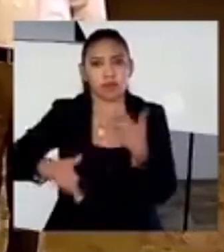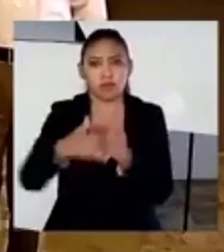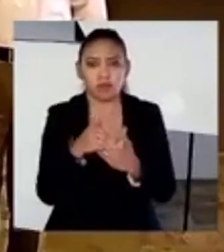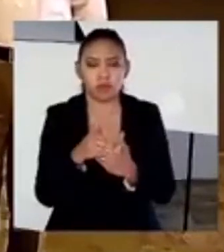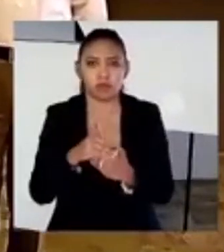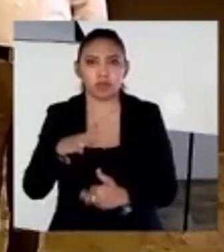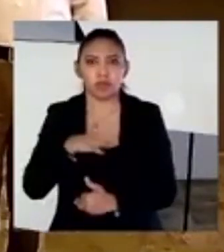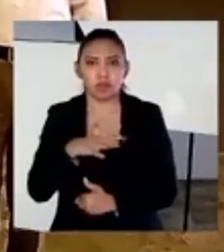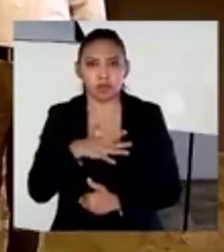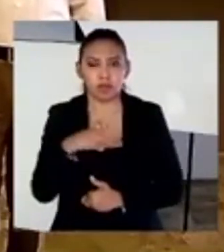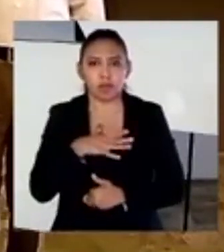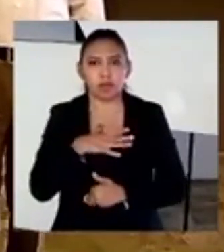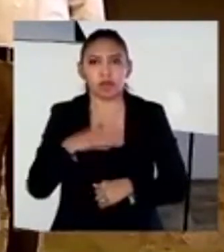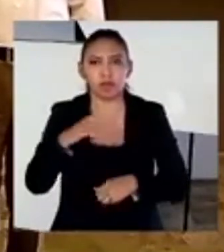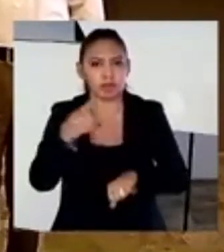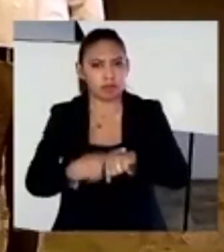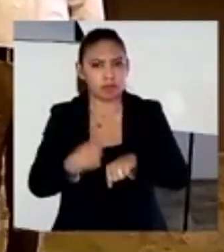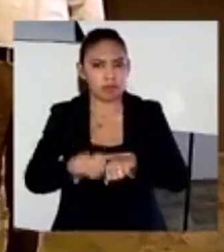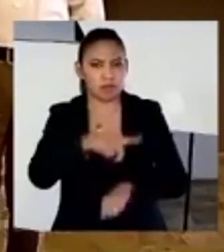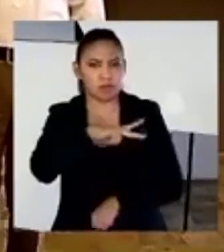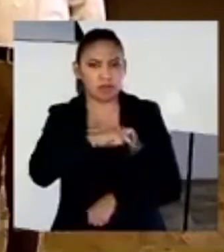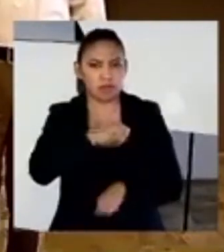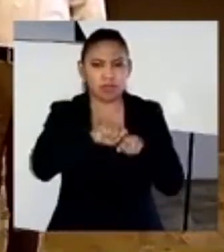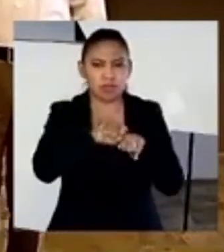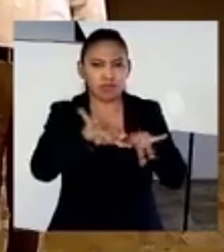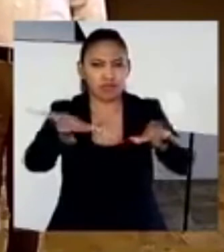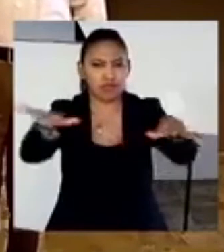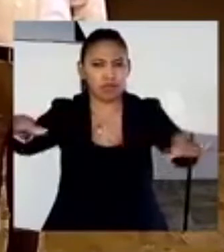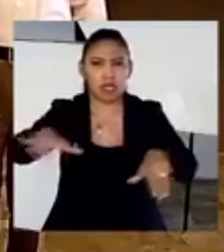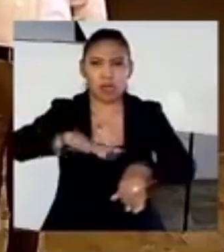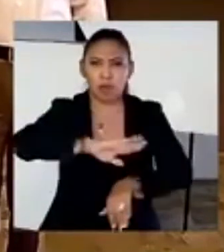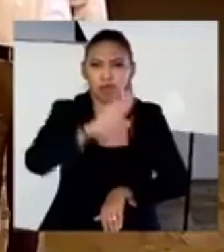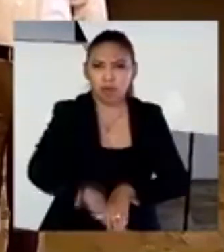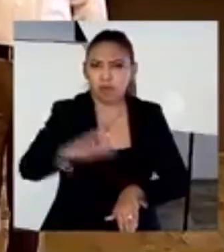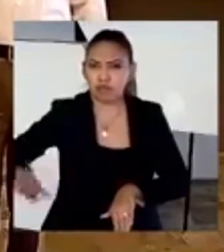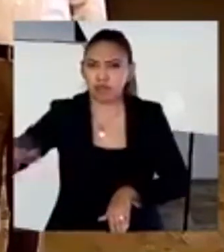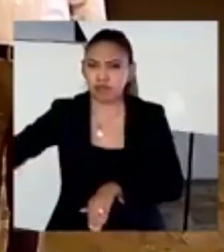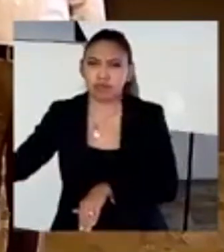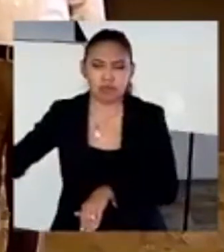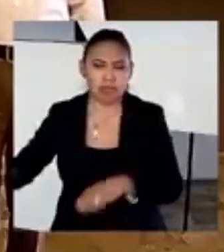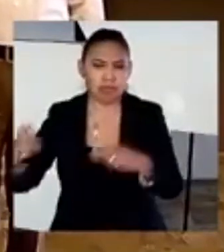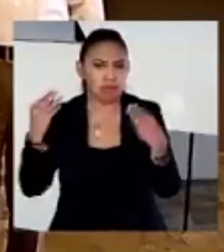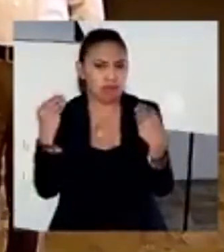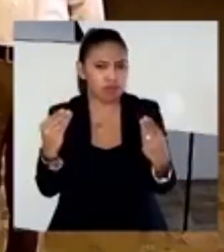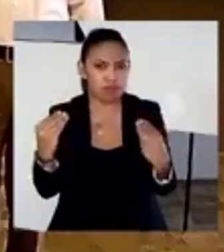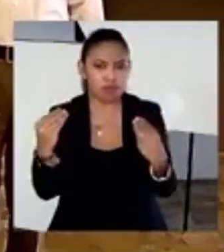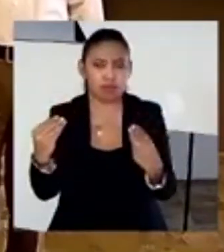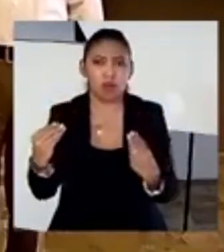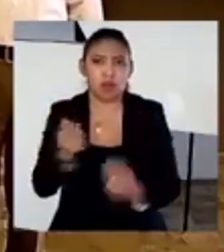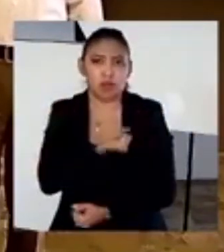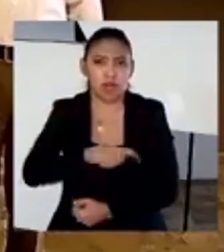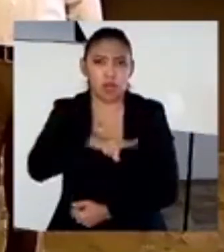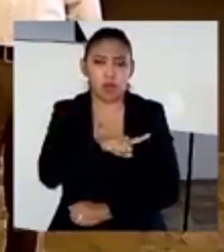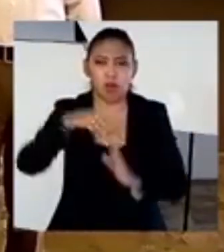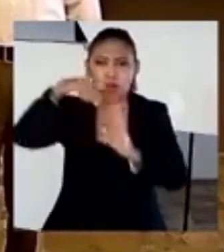nación y nos demanda como autoridades estar a la altura de las circunstancias. No